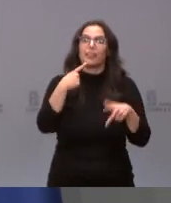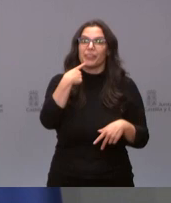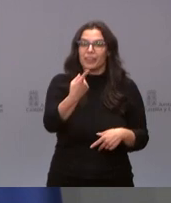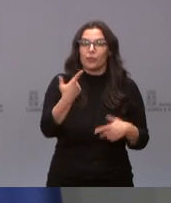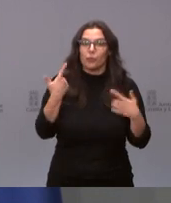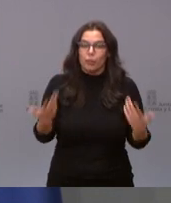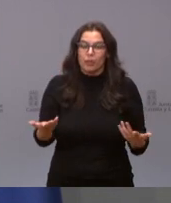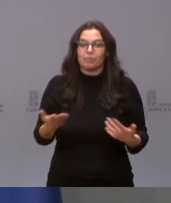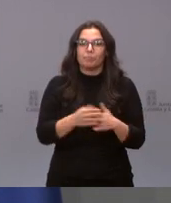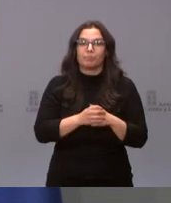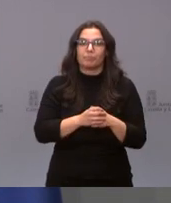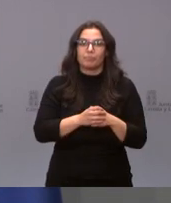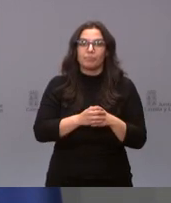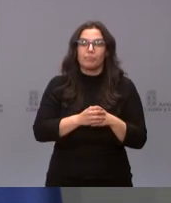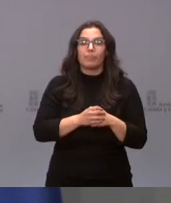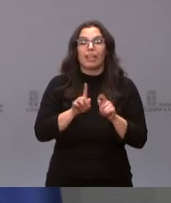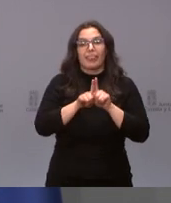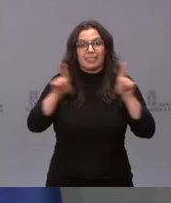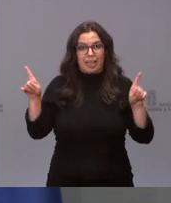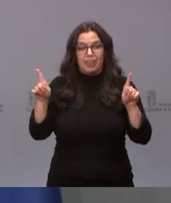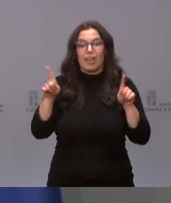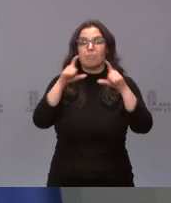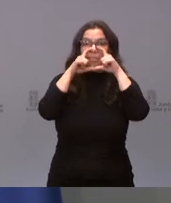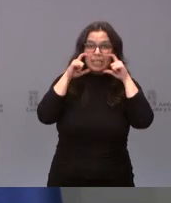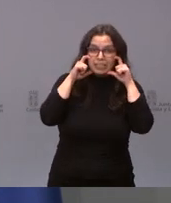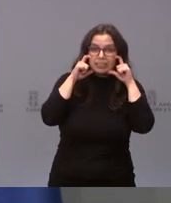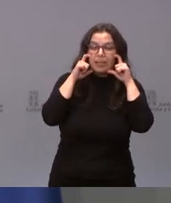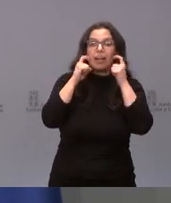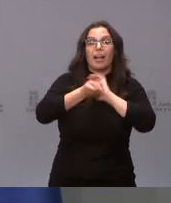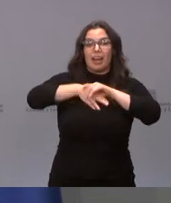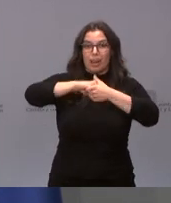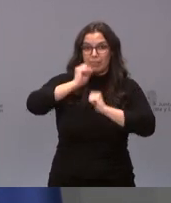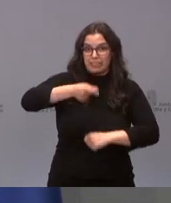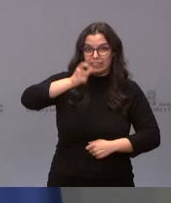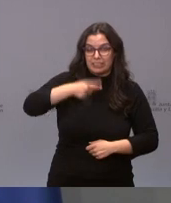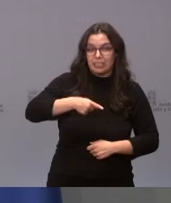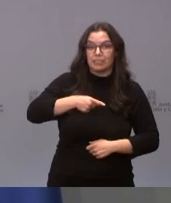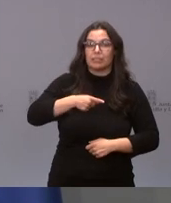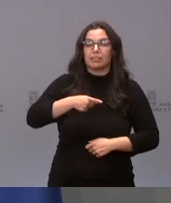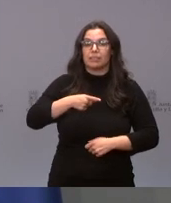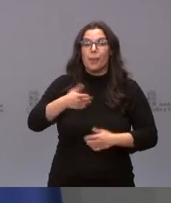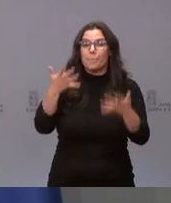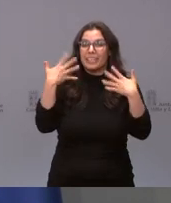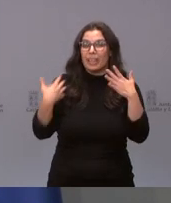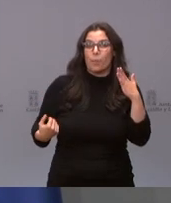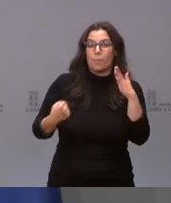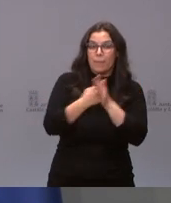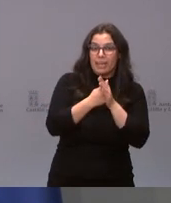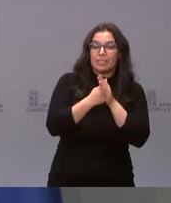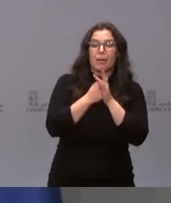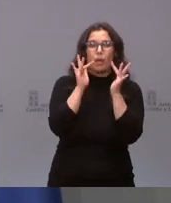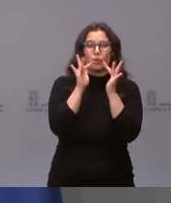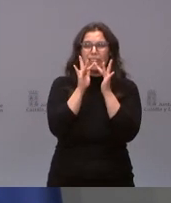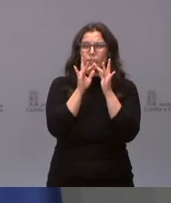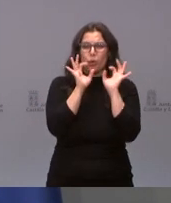que el metro y medio mascarilla el lavado de manos máxima ventilación mínimo contacto